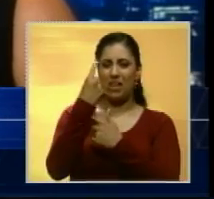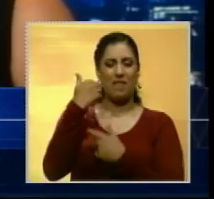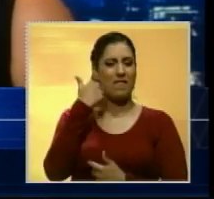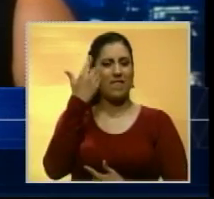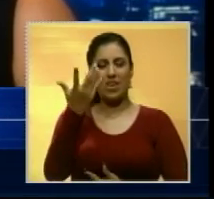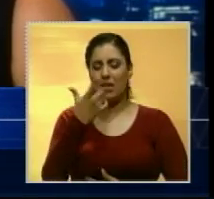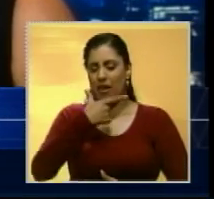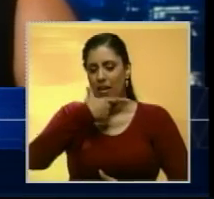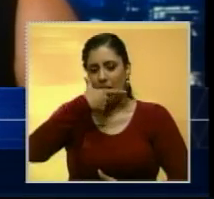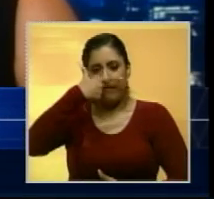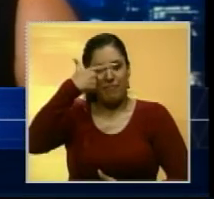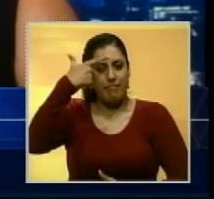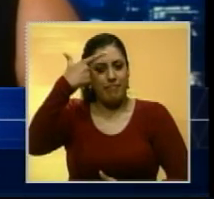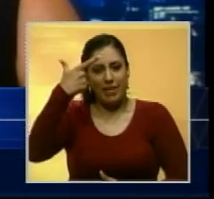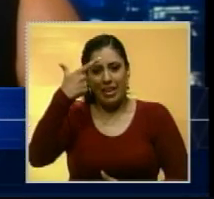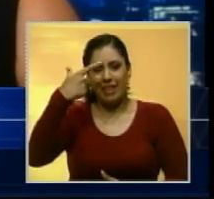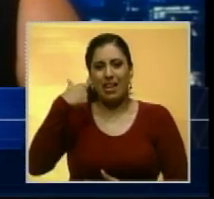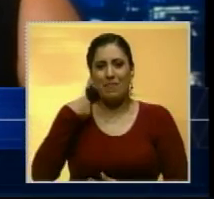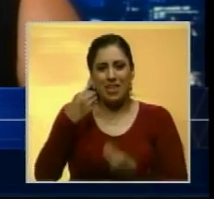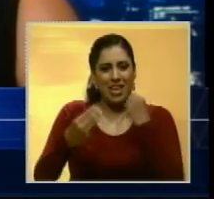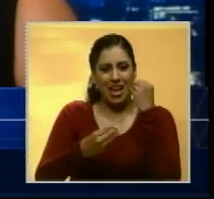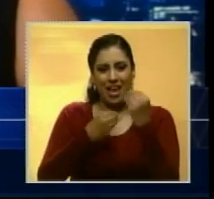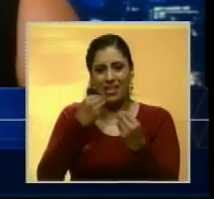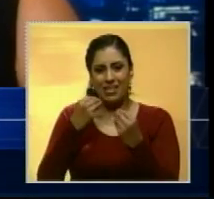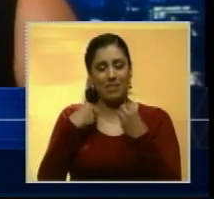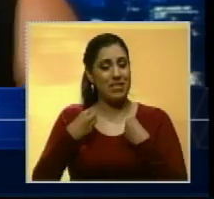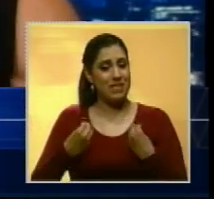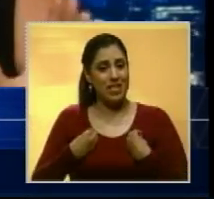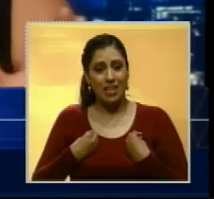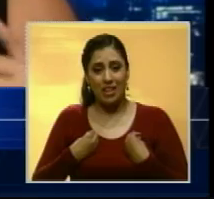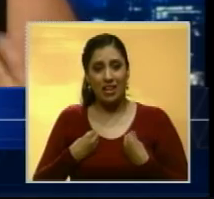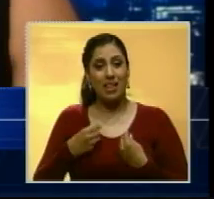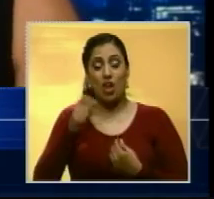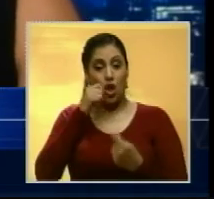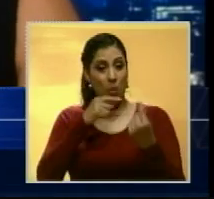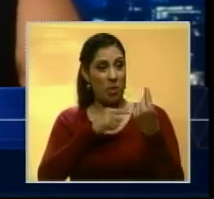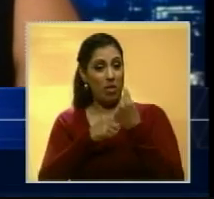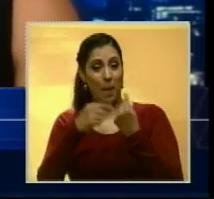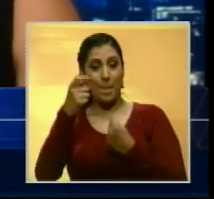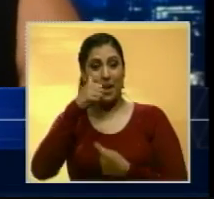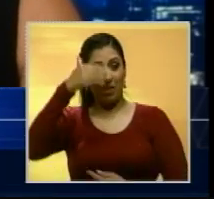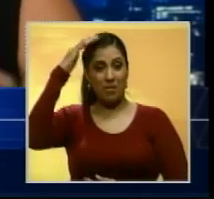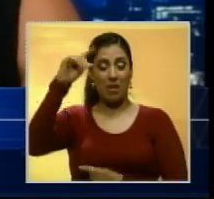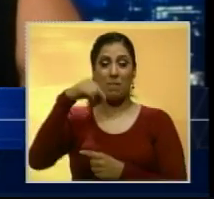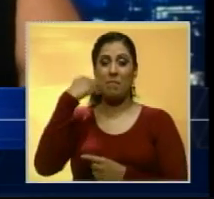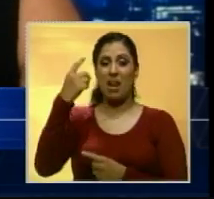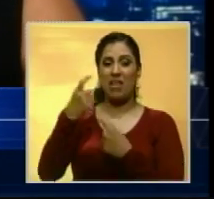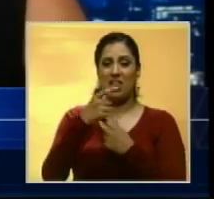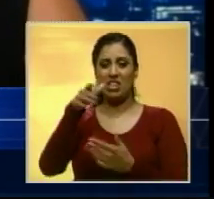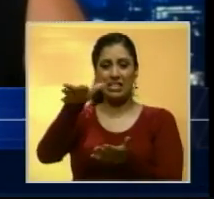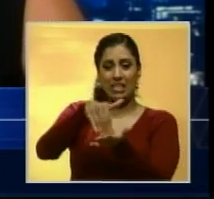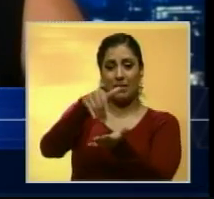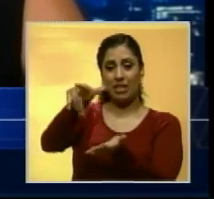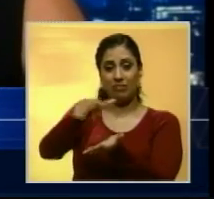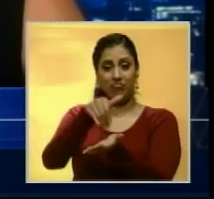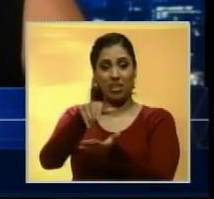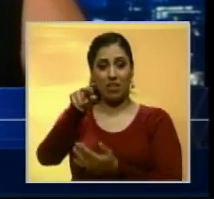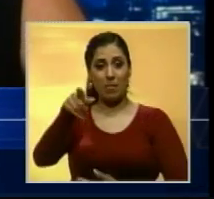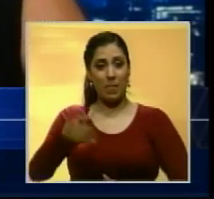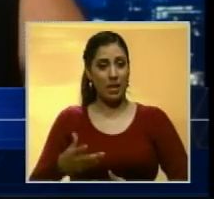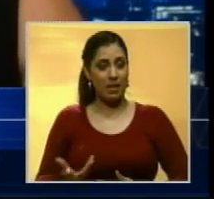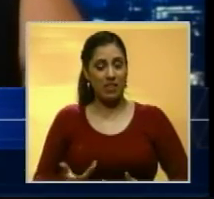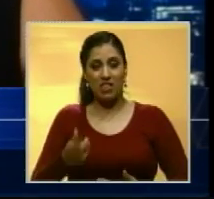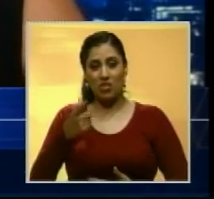más vergonzoso que me ha sucedido en mi vida. Él a mí me trataba, me decía sirvienta, me